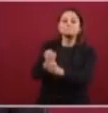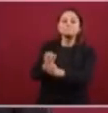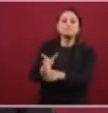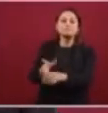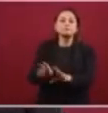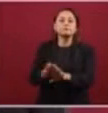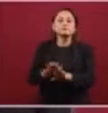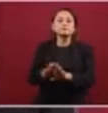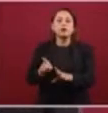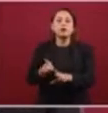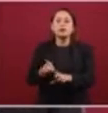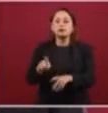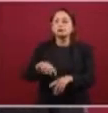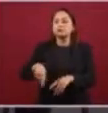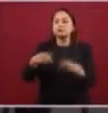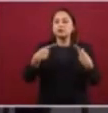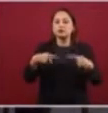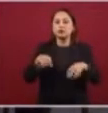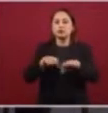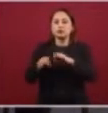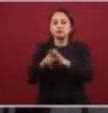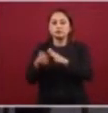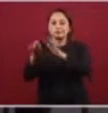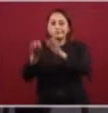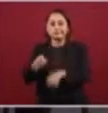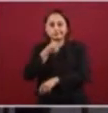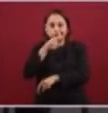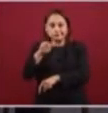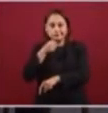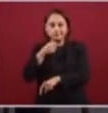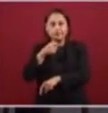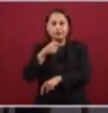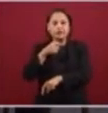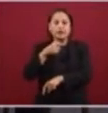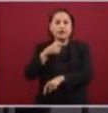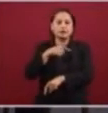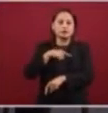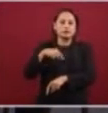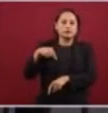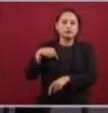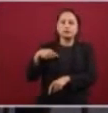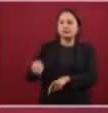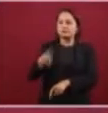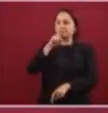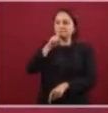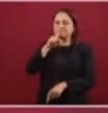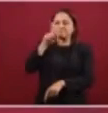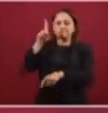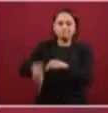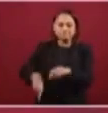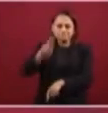los medios de comunicación, porque se afecta a la libertad de prensa.